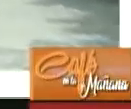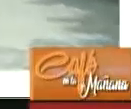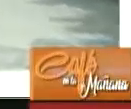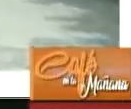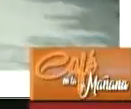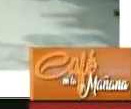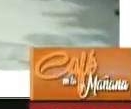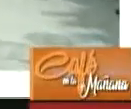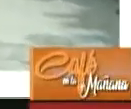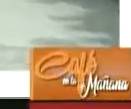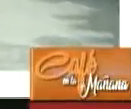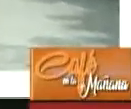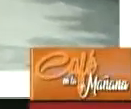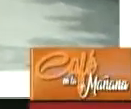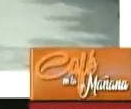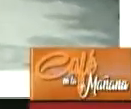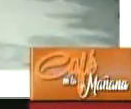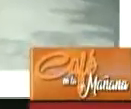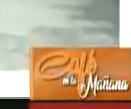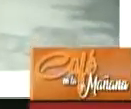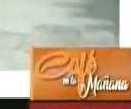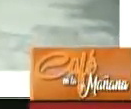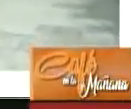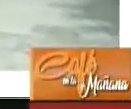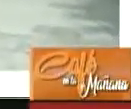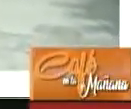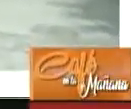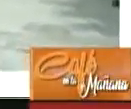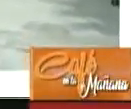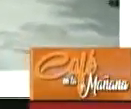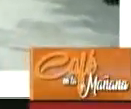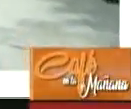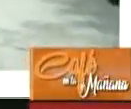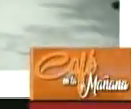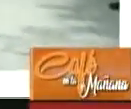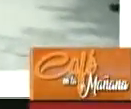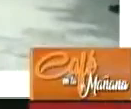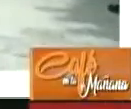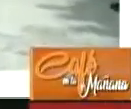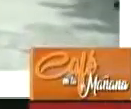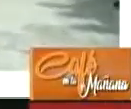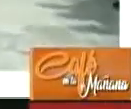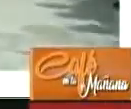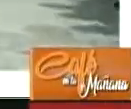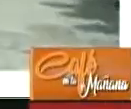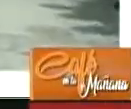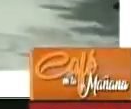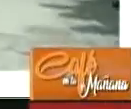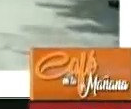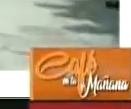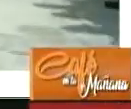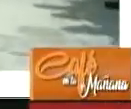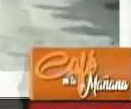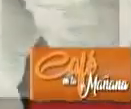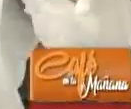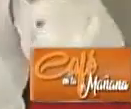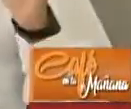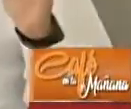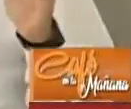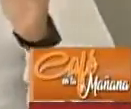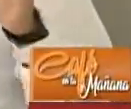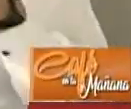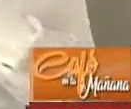Molina, Aracelis García, presidenta de la Red de Arte, y la periodista María Antonieta Peña. Felicitaciones a todos